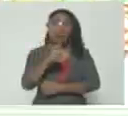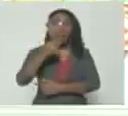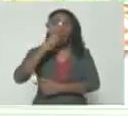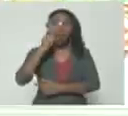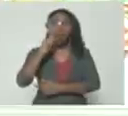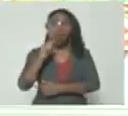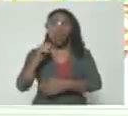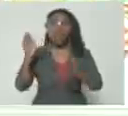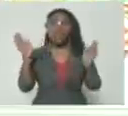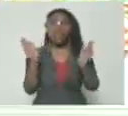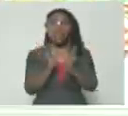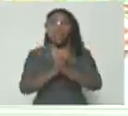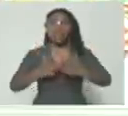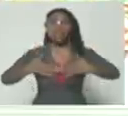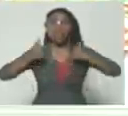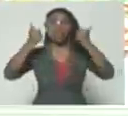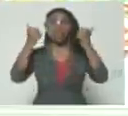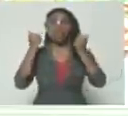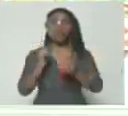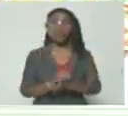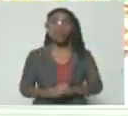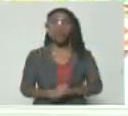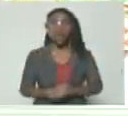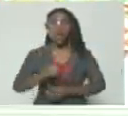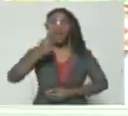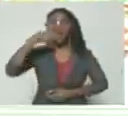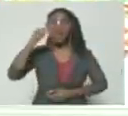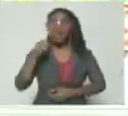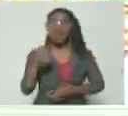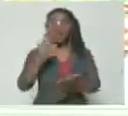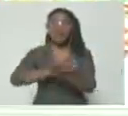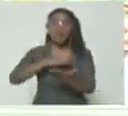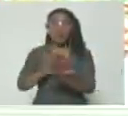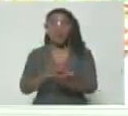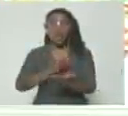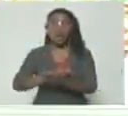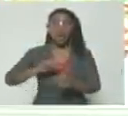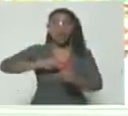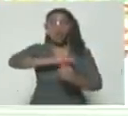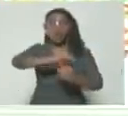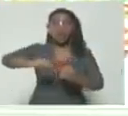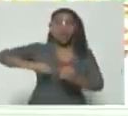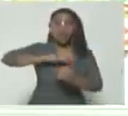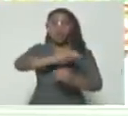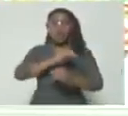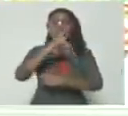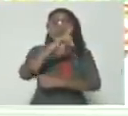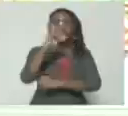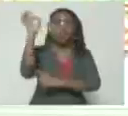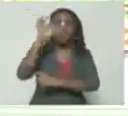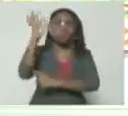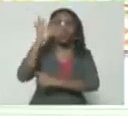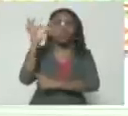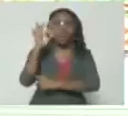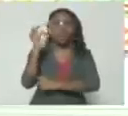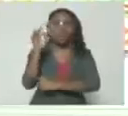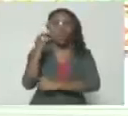San Salvador, café tostado y molido gourmet, 100%